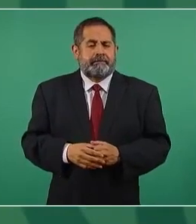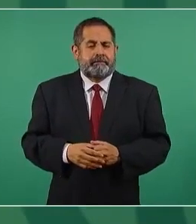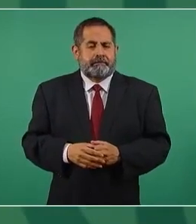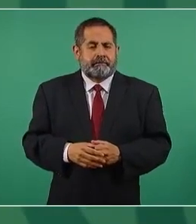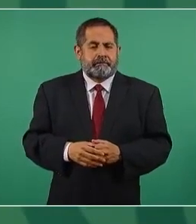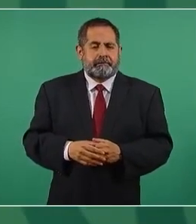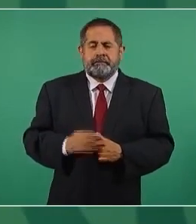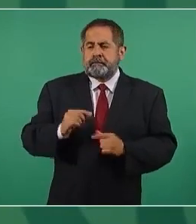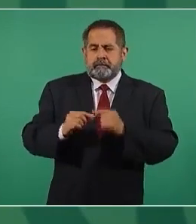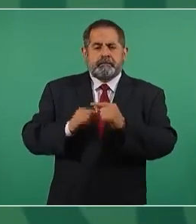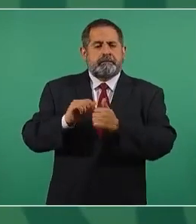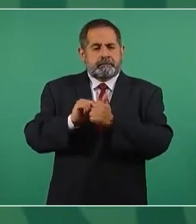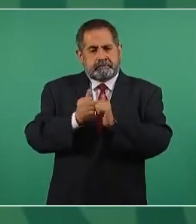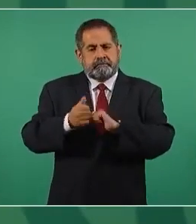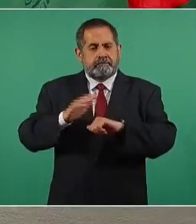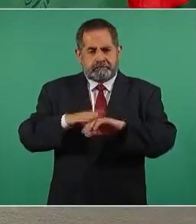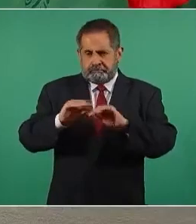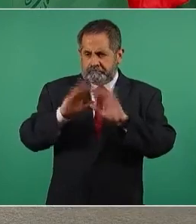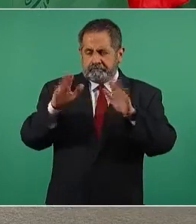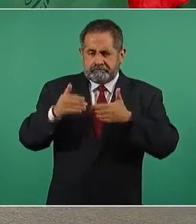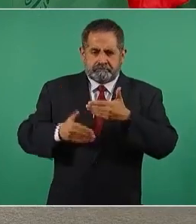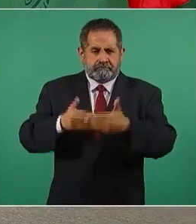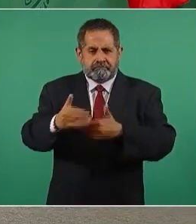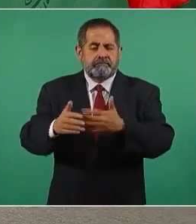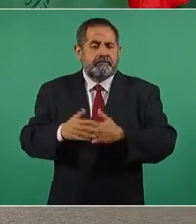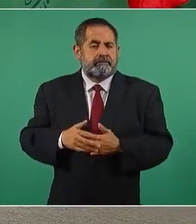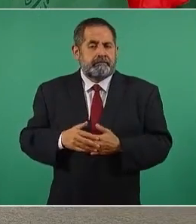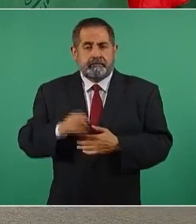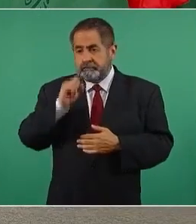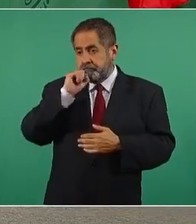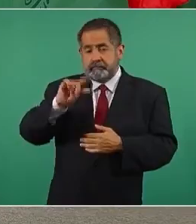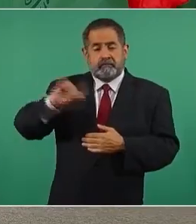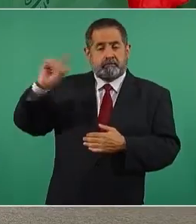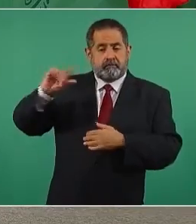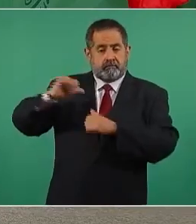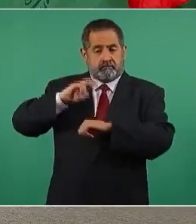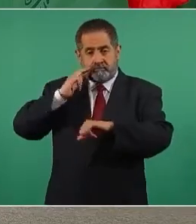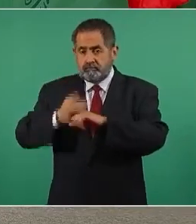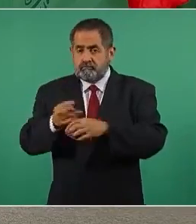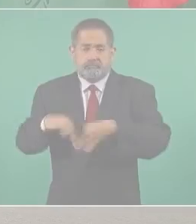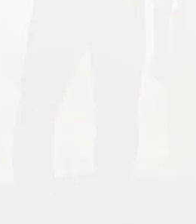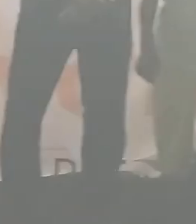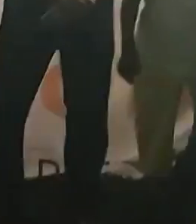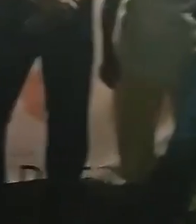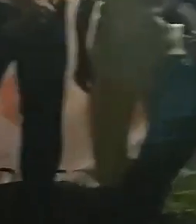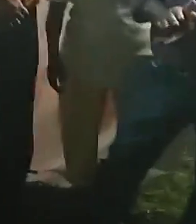todo se va aclarando y también la autoridad juega un papel importantísimo.